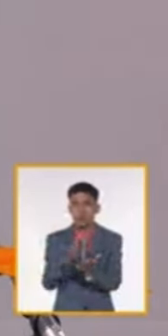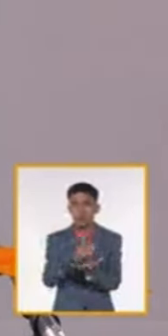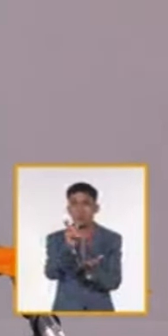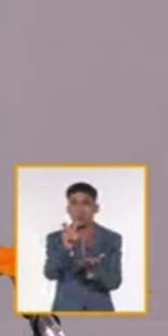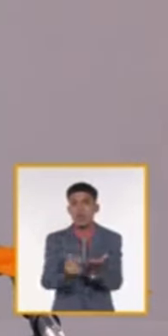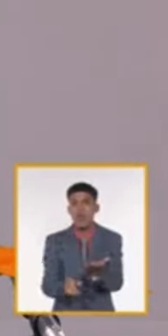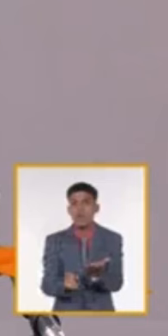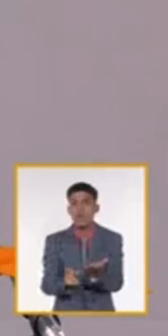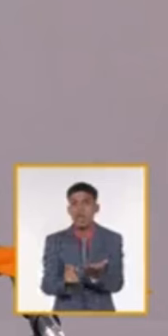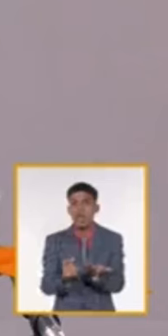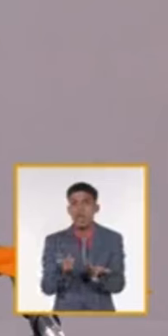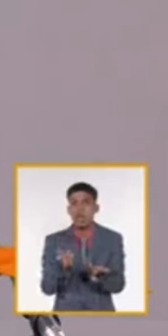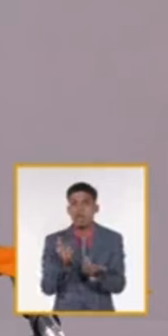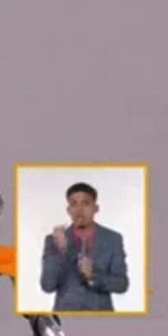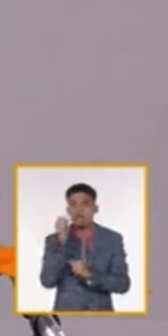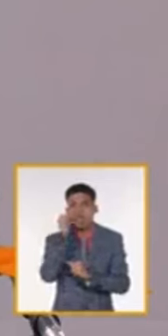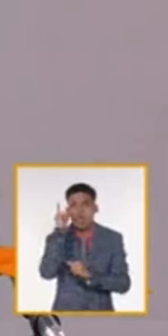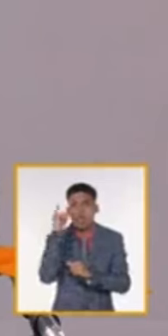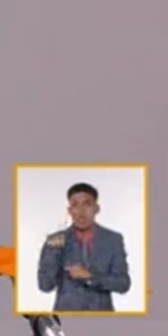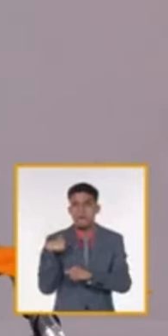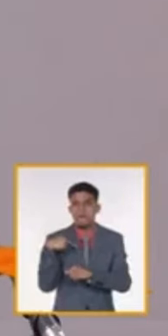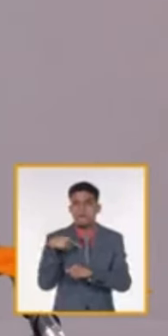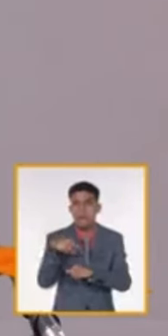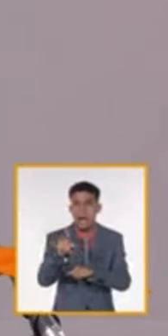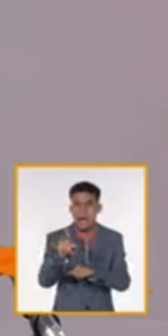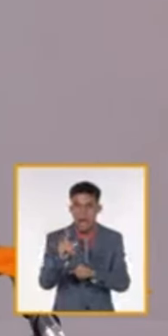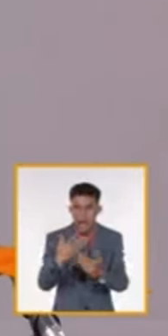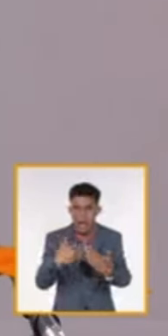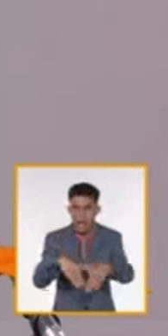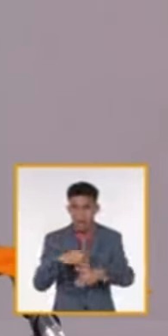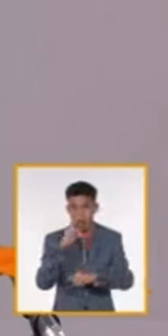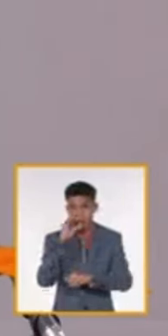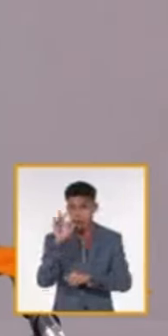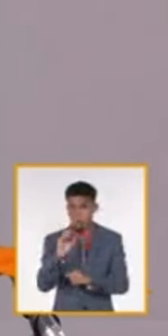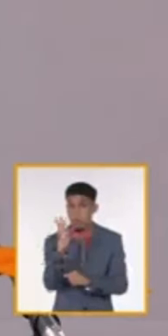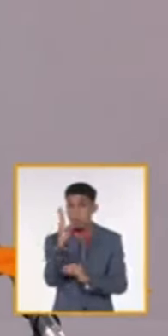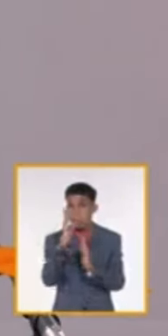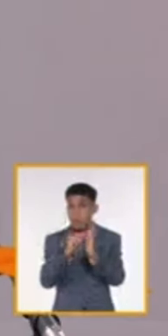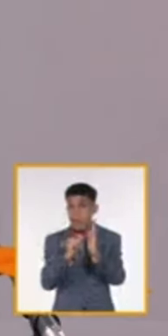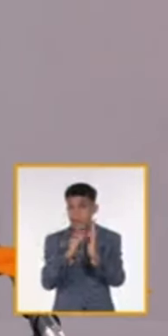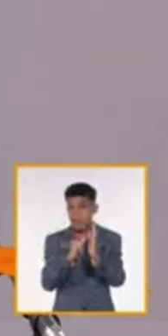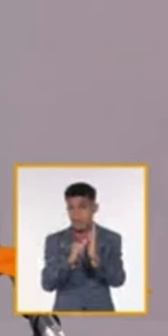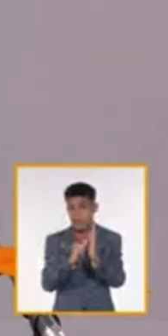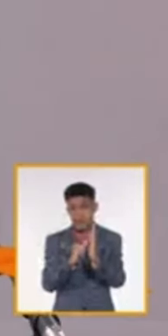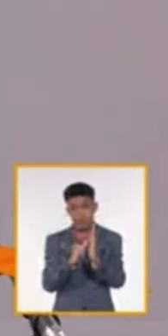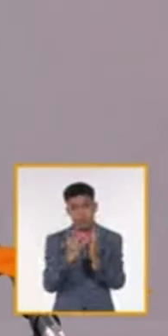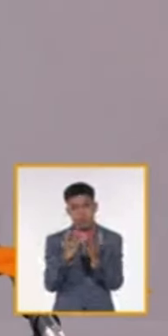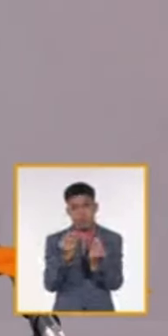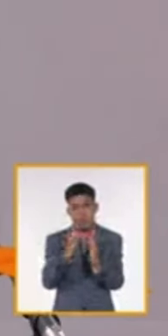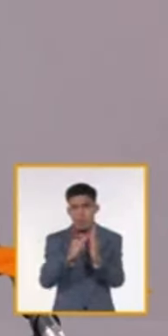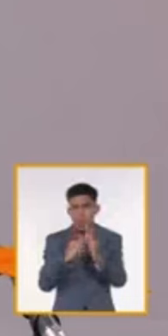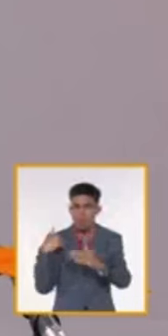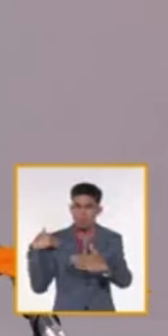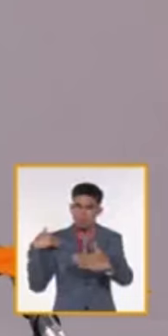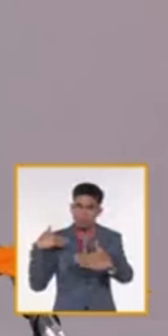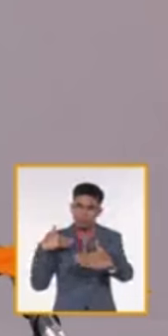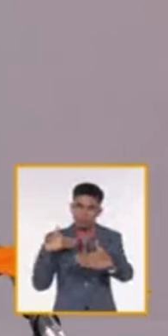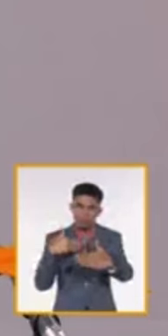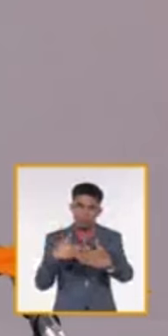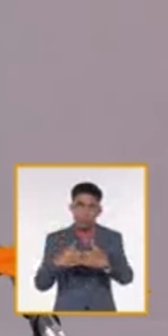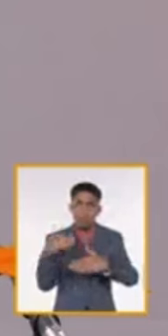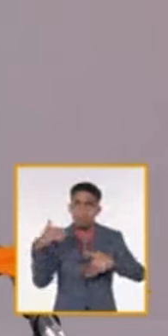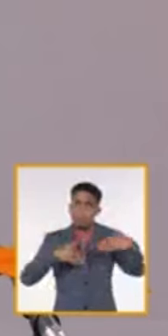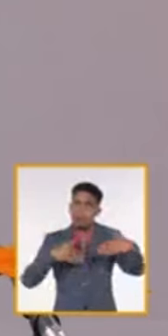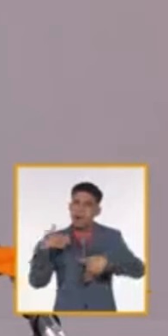ya llevaban meses movilizados en las calles y participando en cientos de acciones, yo diría a veces